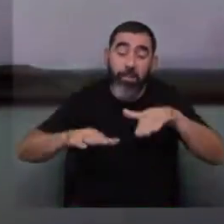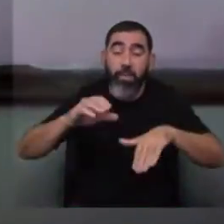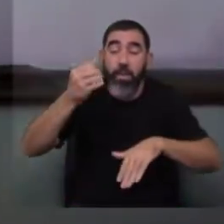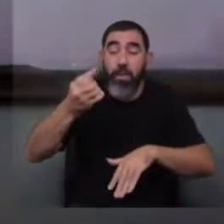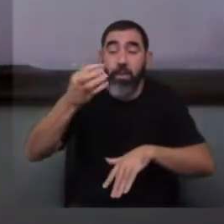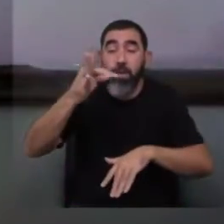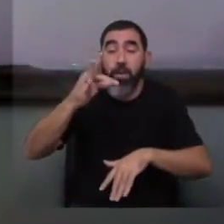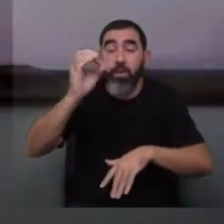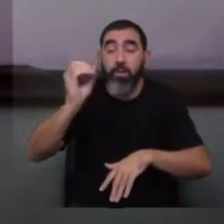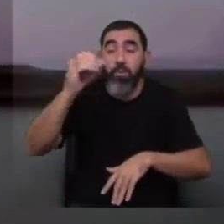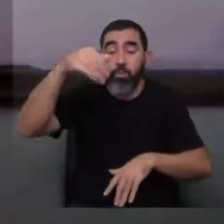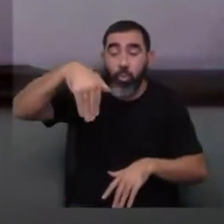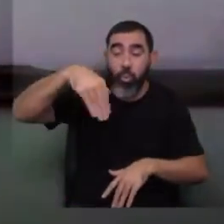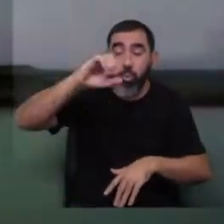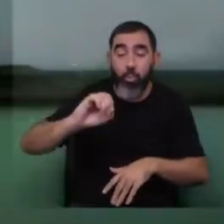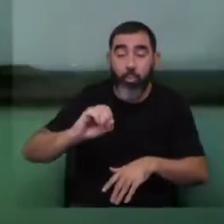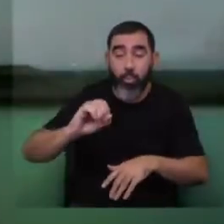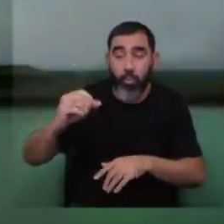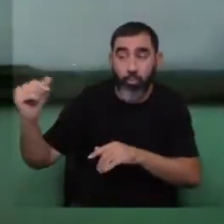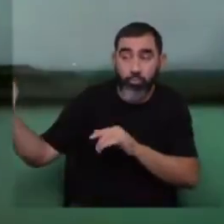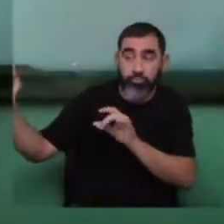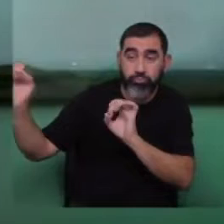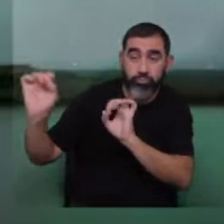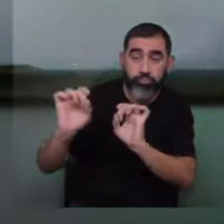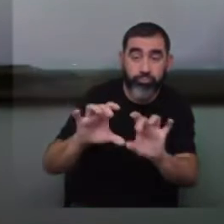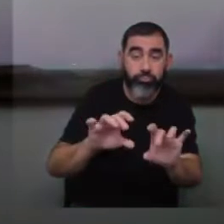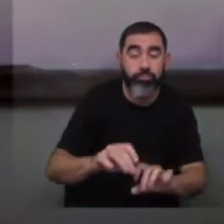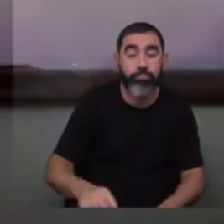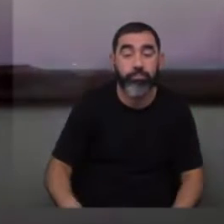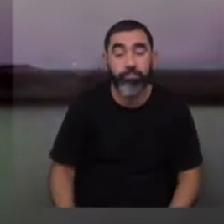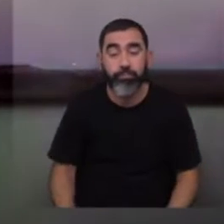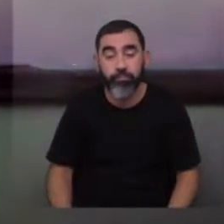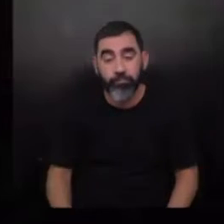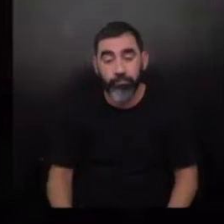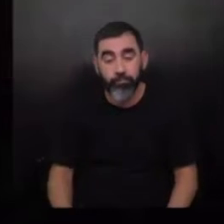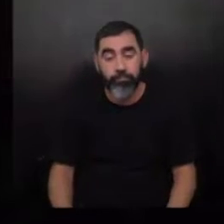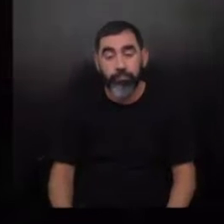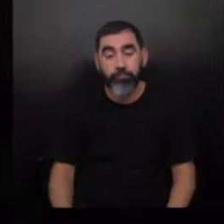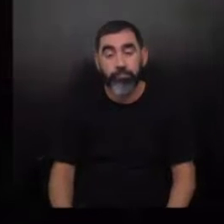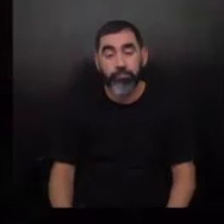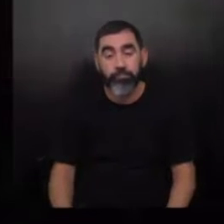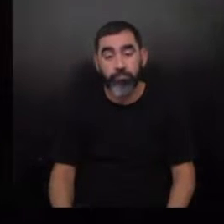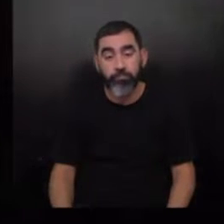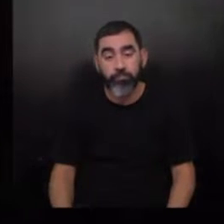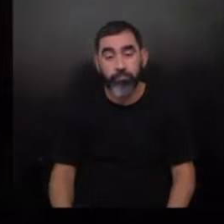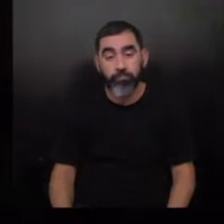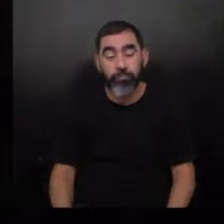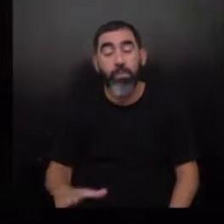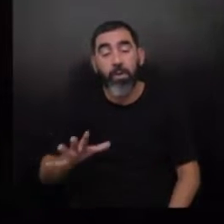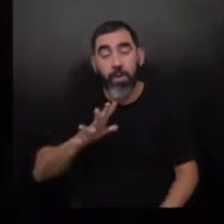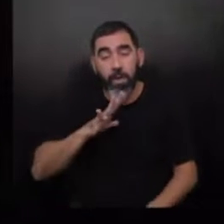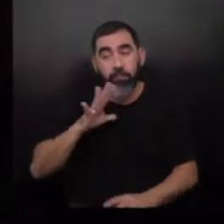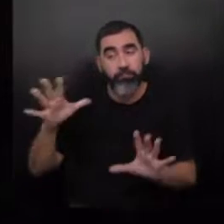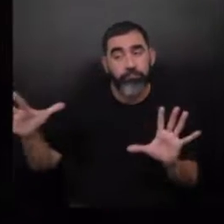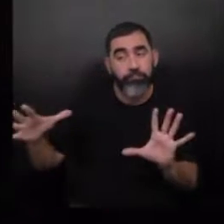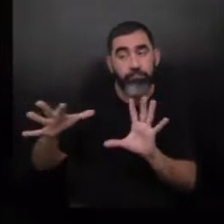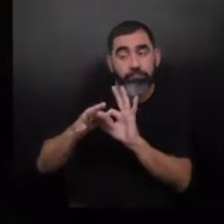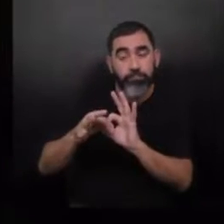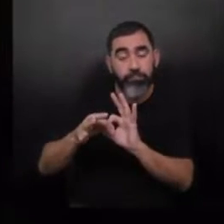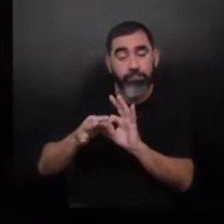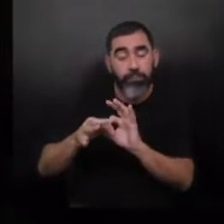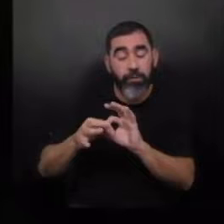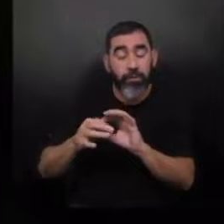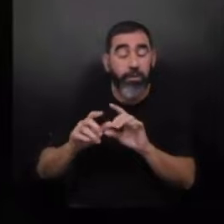han sido ionizados y recombinados. Entonces ahí tenemos fenómenos asociados a